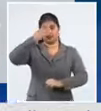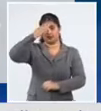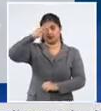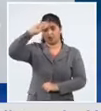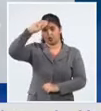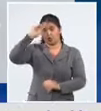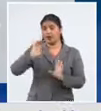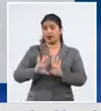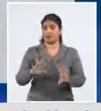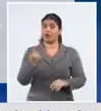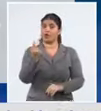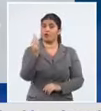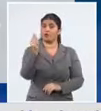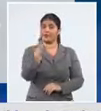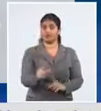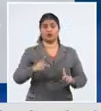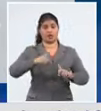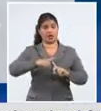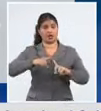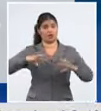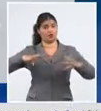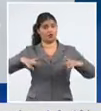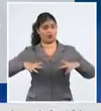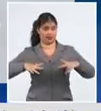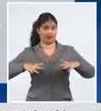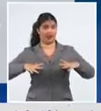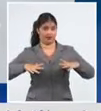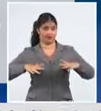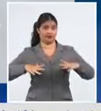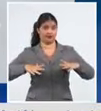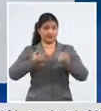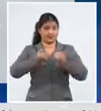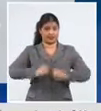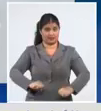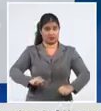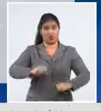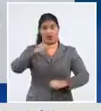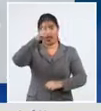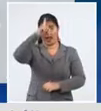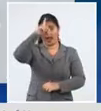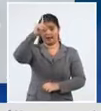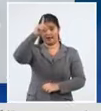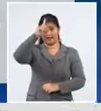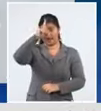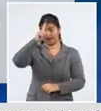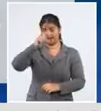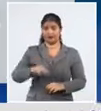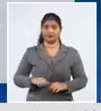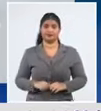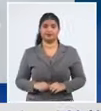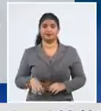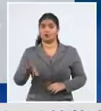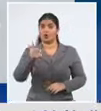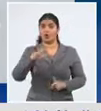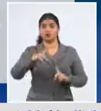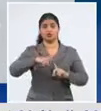un turista alemán procedente de España que se diagnosticó aquí en La Habana, 8 turistas canadienses,